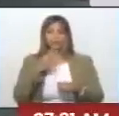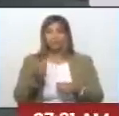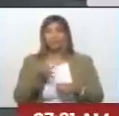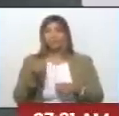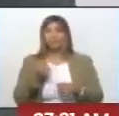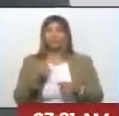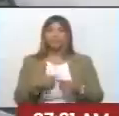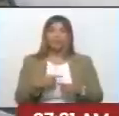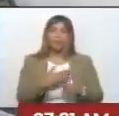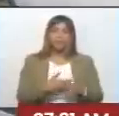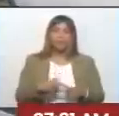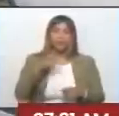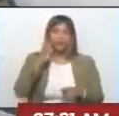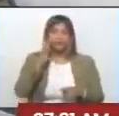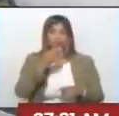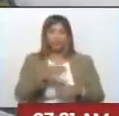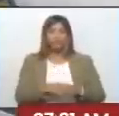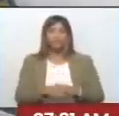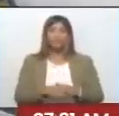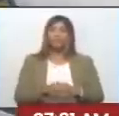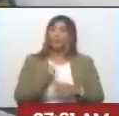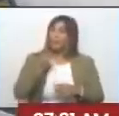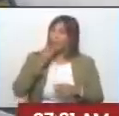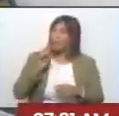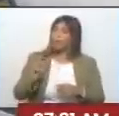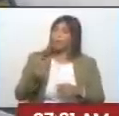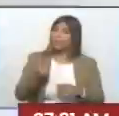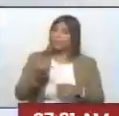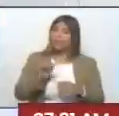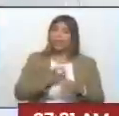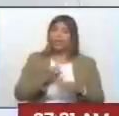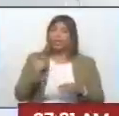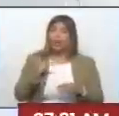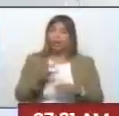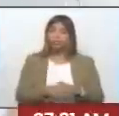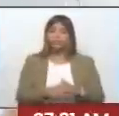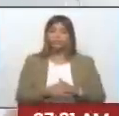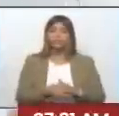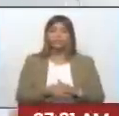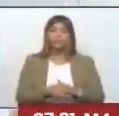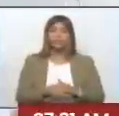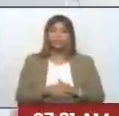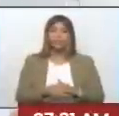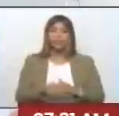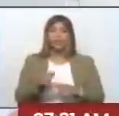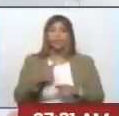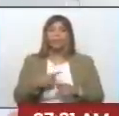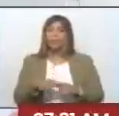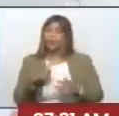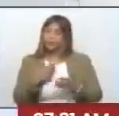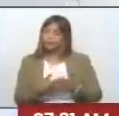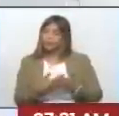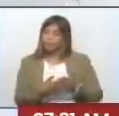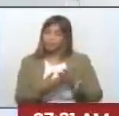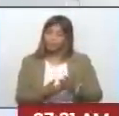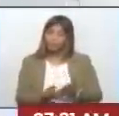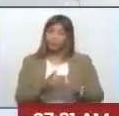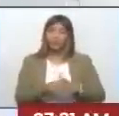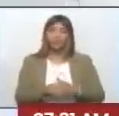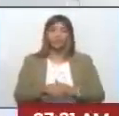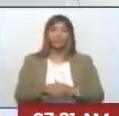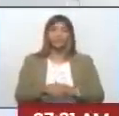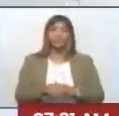expresidente de Estados Unidos? Bueno, en primer lugar, extremadamente grave, sin lugar a dudas, pero demuestra que había